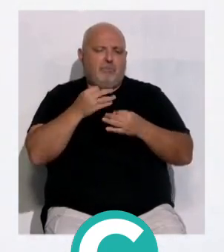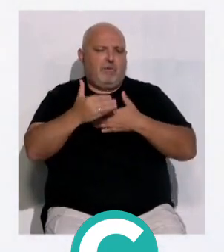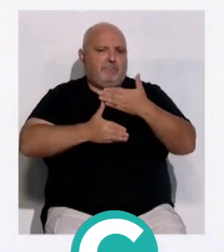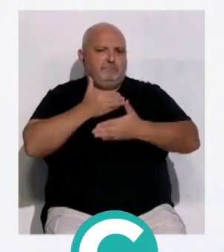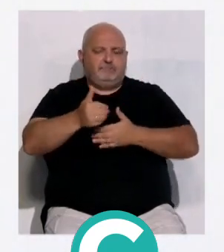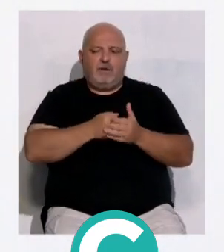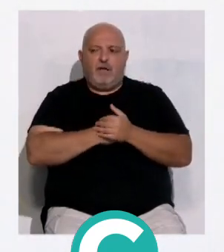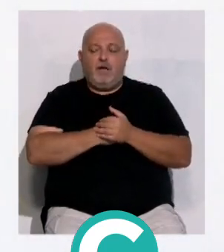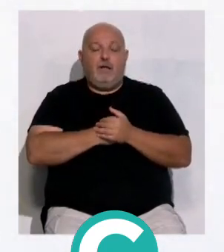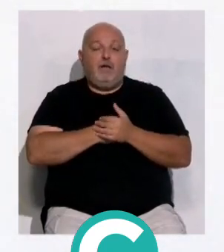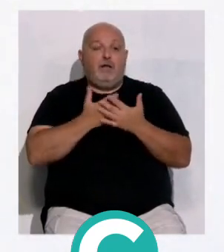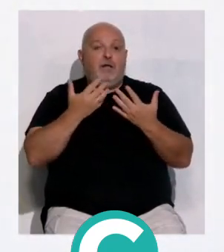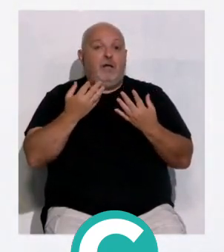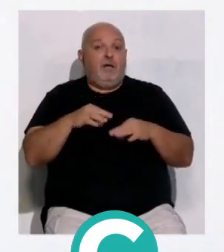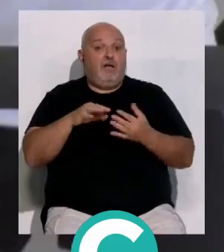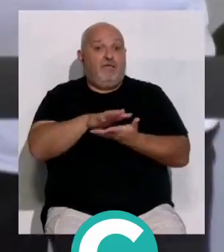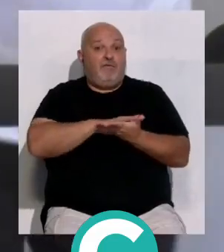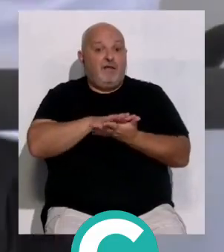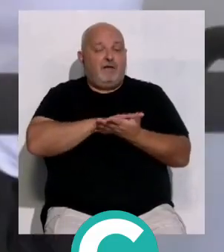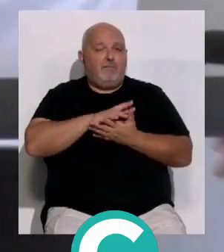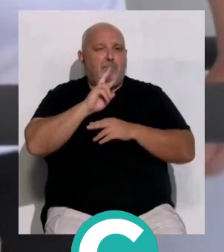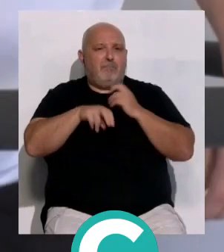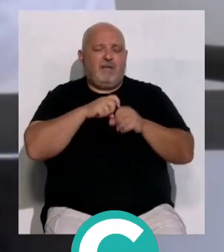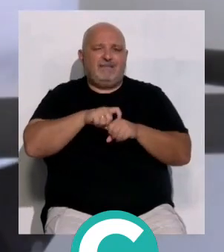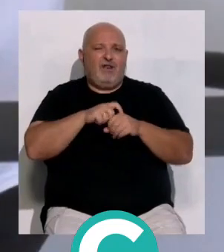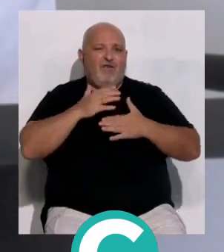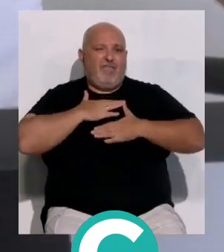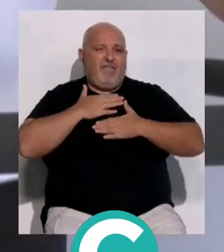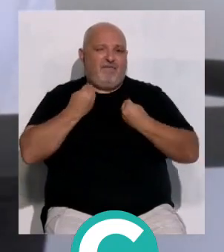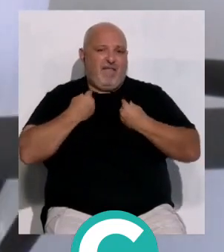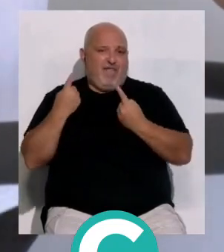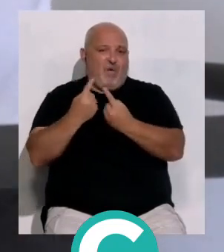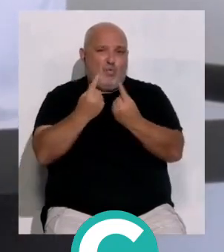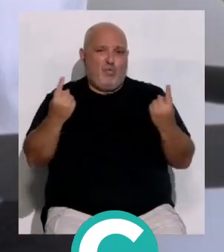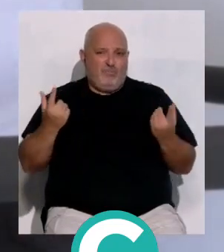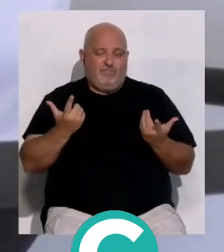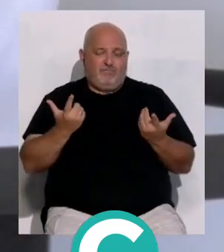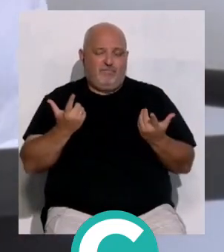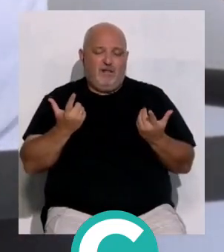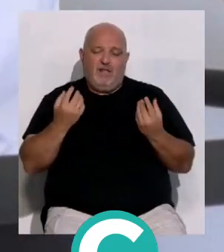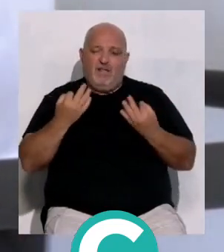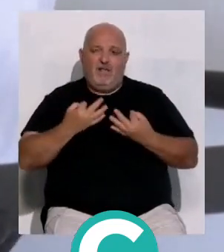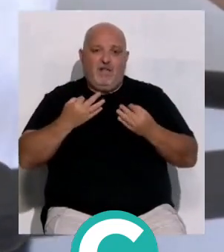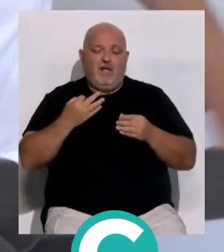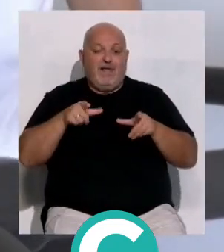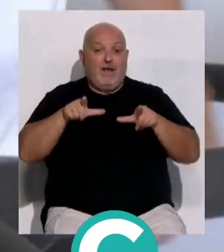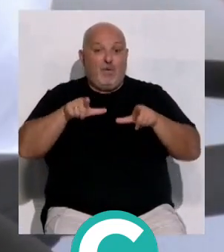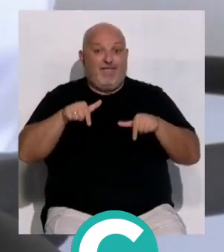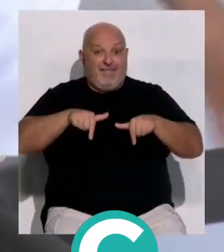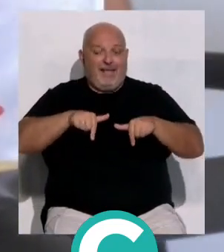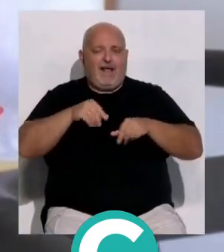normalidad. Lo esencial es la modificación del estilo de vida. Esa es una función que tenemos aquí en la unidad y